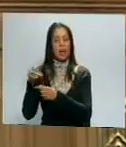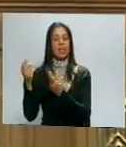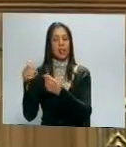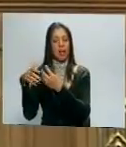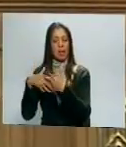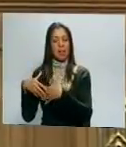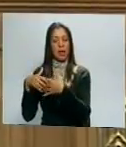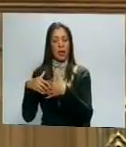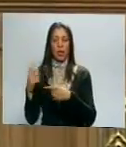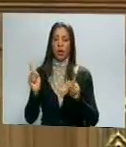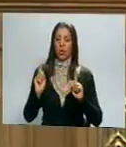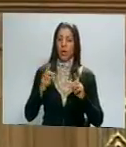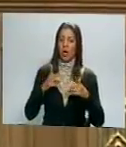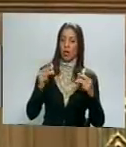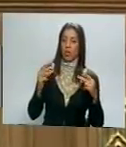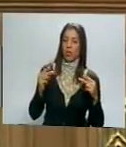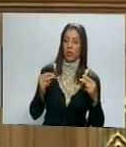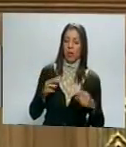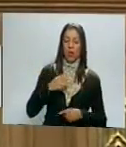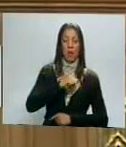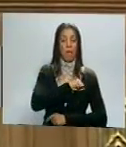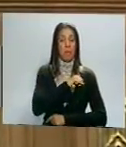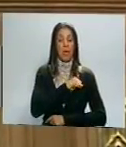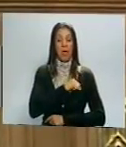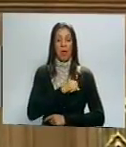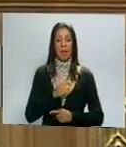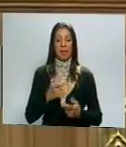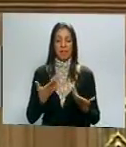Estados Unidos. Nosotros no. No nos vamos a asustar por eso.